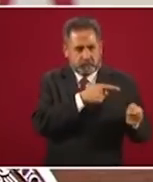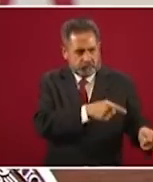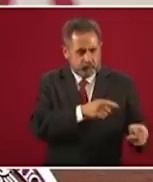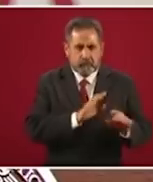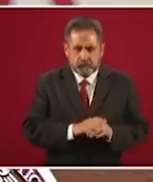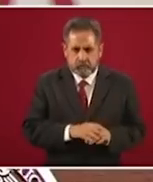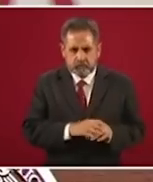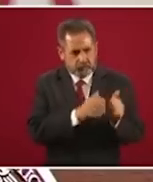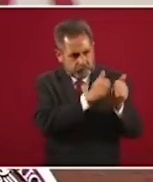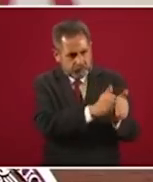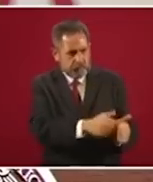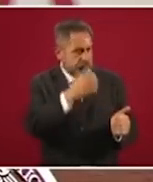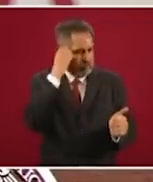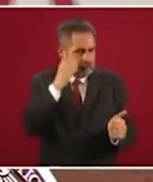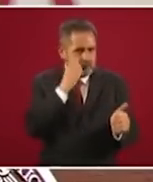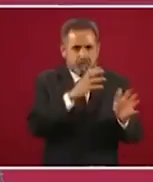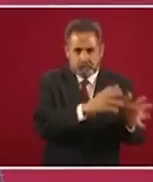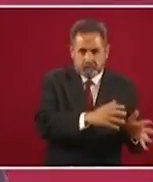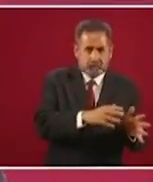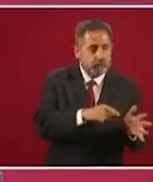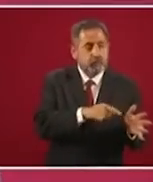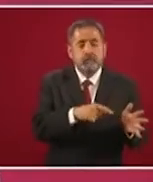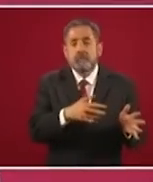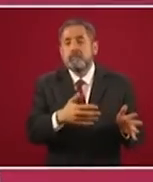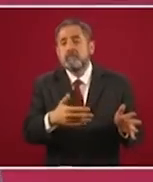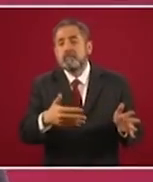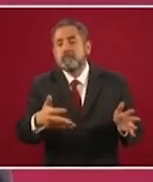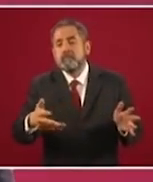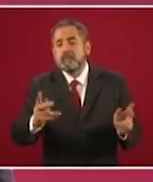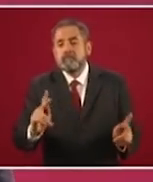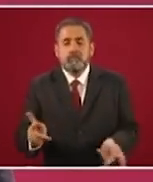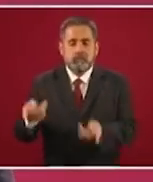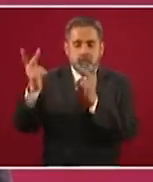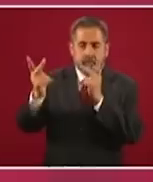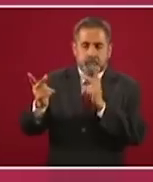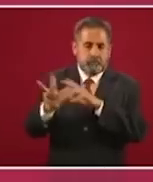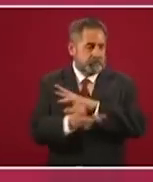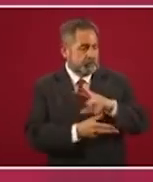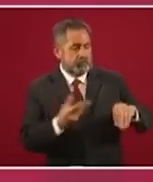la estancia, en tanto se vende, ¿sí?